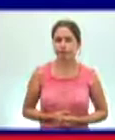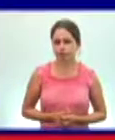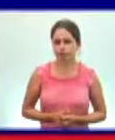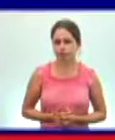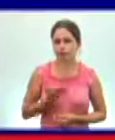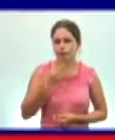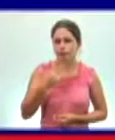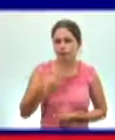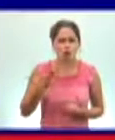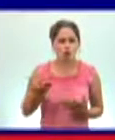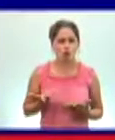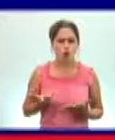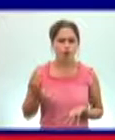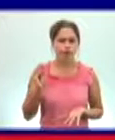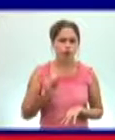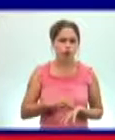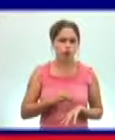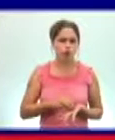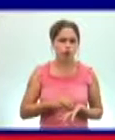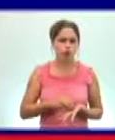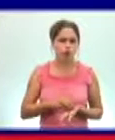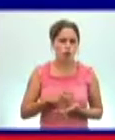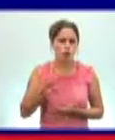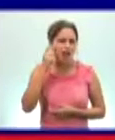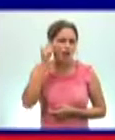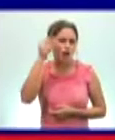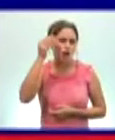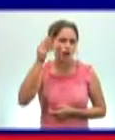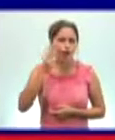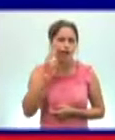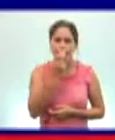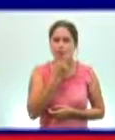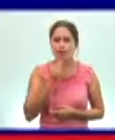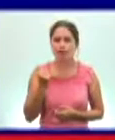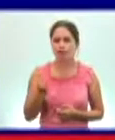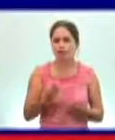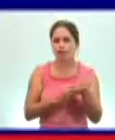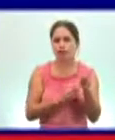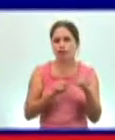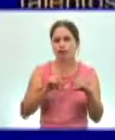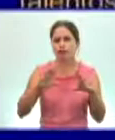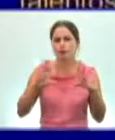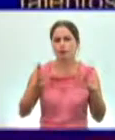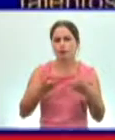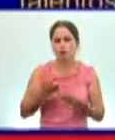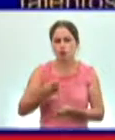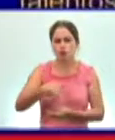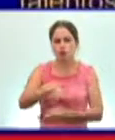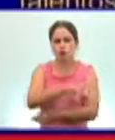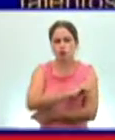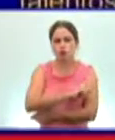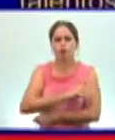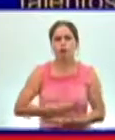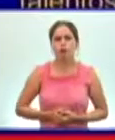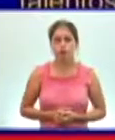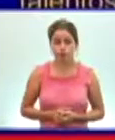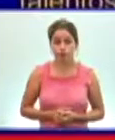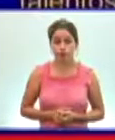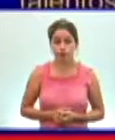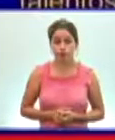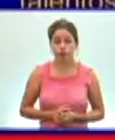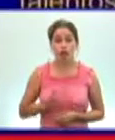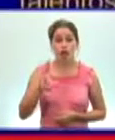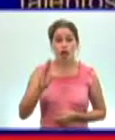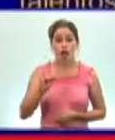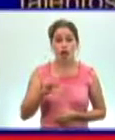¿Cómo contribuye desde la lógica martiana al fortalecimiento y mejoramiento de nuestra sociedad? Habla también de